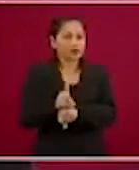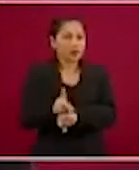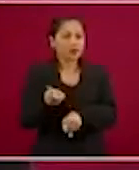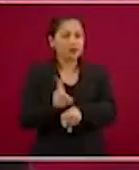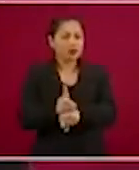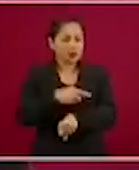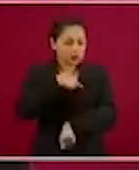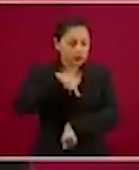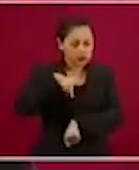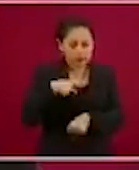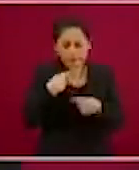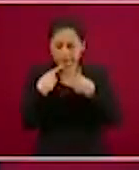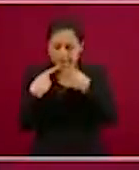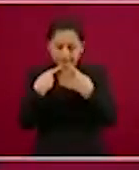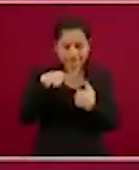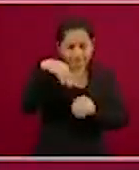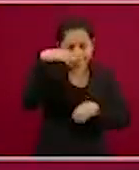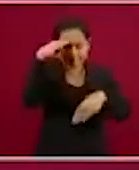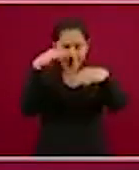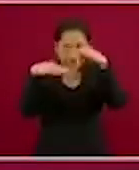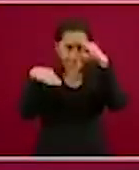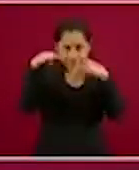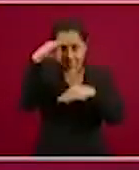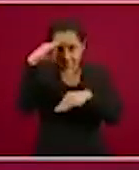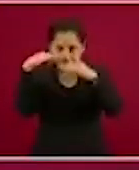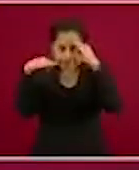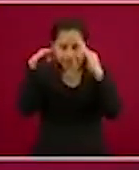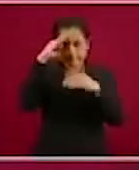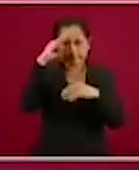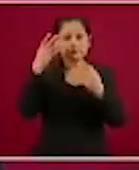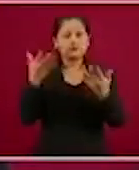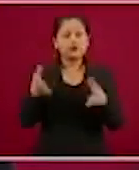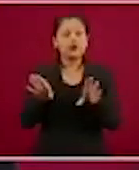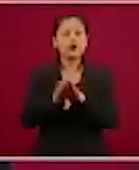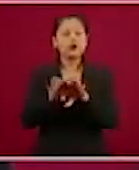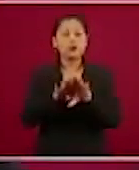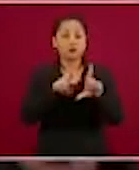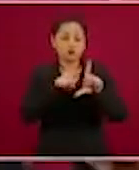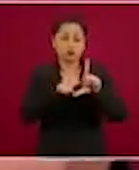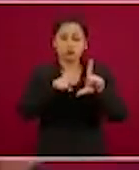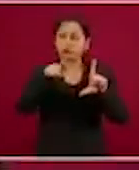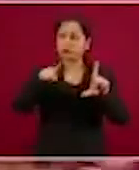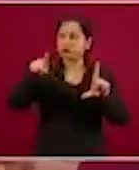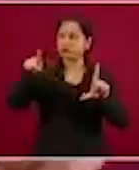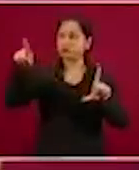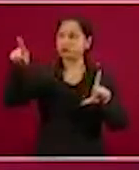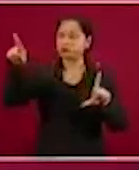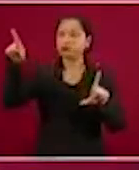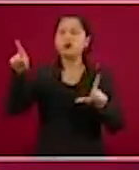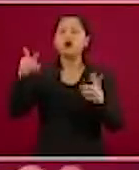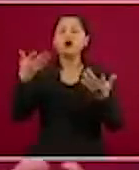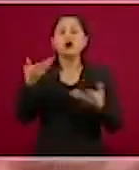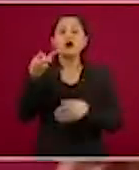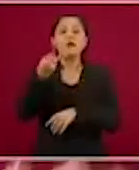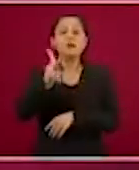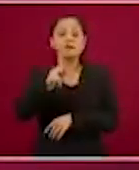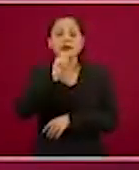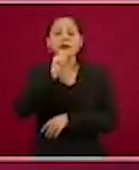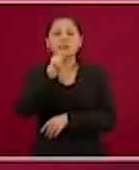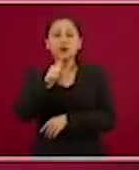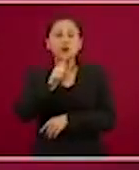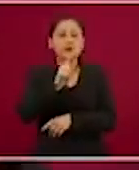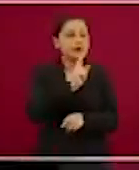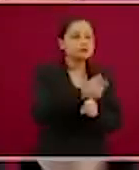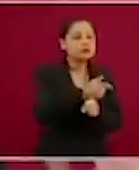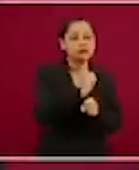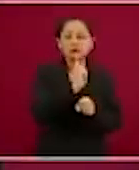hugo lópez gatell le informó que el miércoles llegará al país el cargamento más grande con equipos de protección para el personal que atiende kobe 19